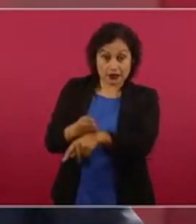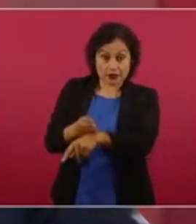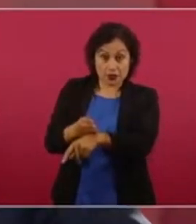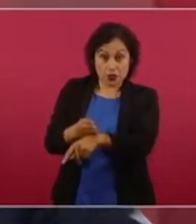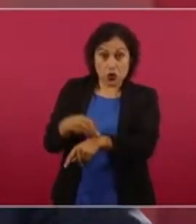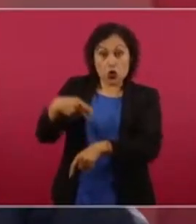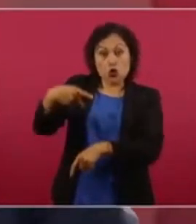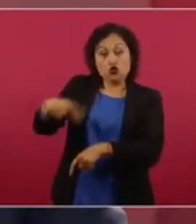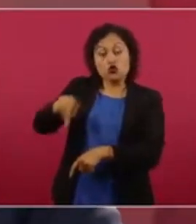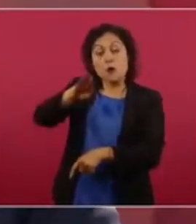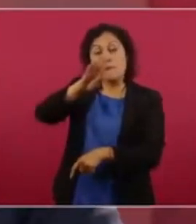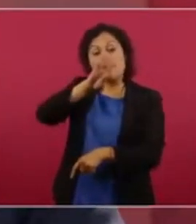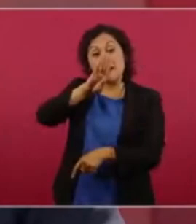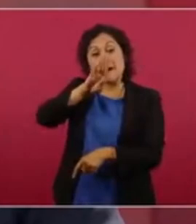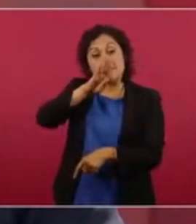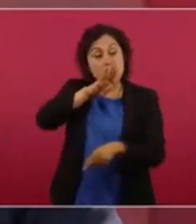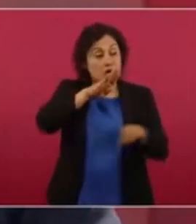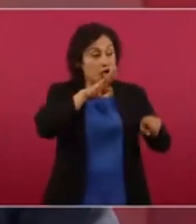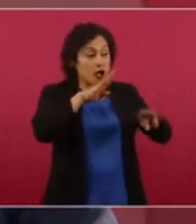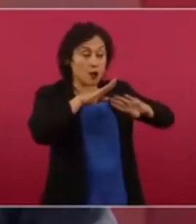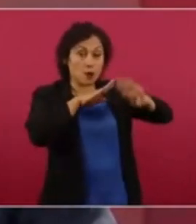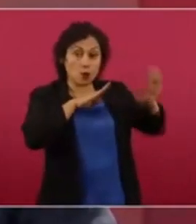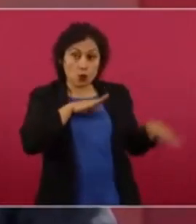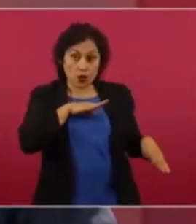se le puede permitir ir